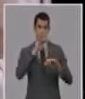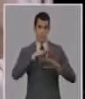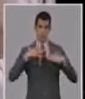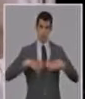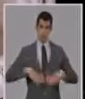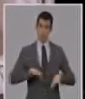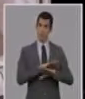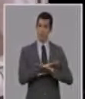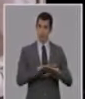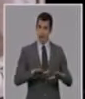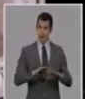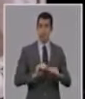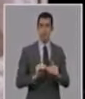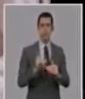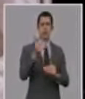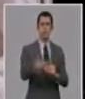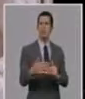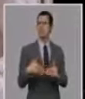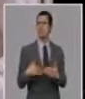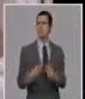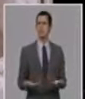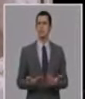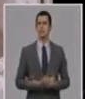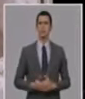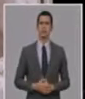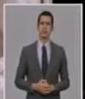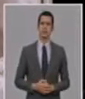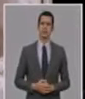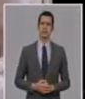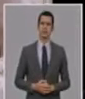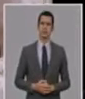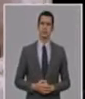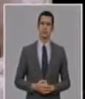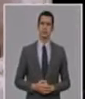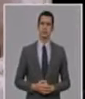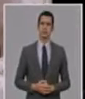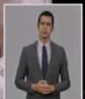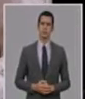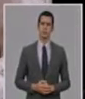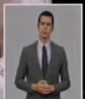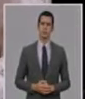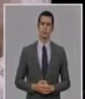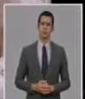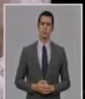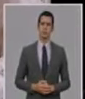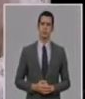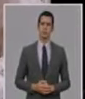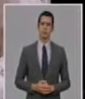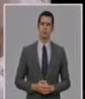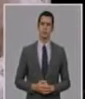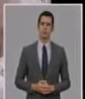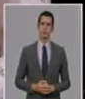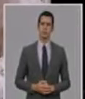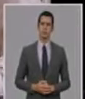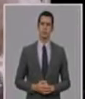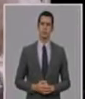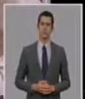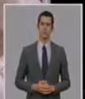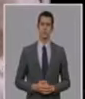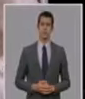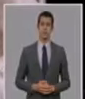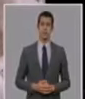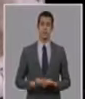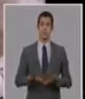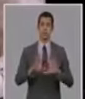investigación es el hecho de que nosotros le realizamos tomografía pulmonar a todos